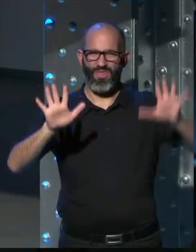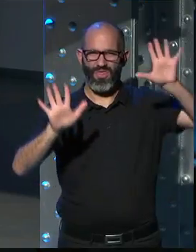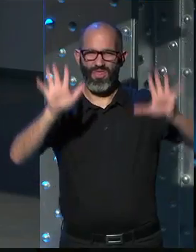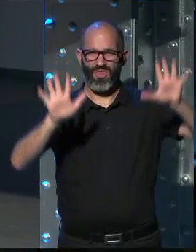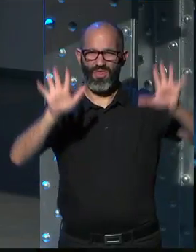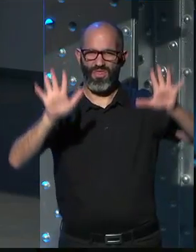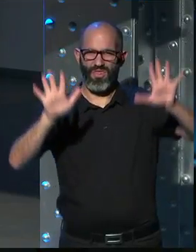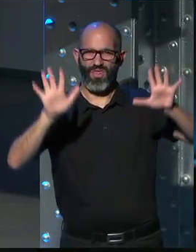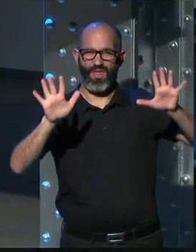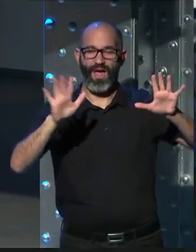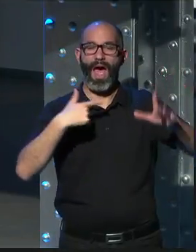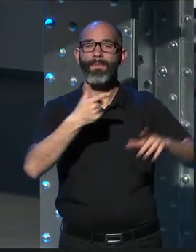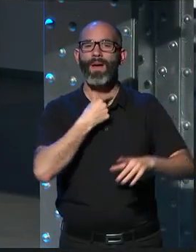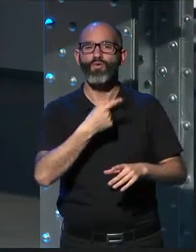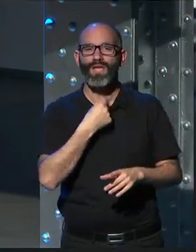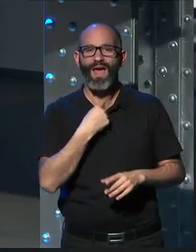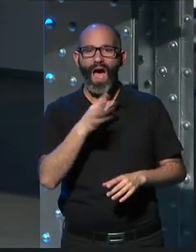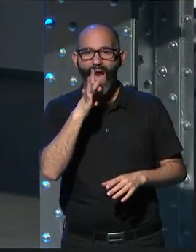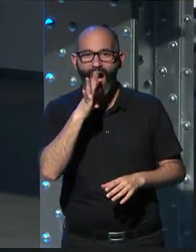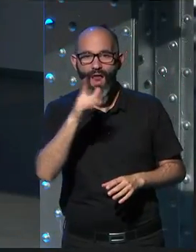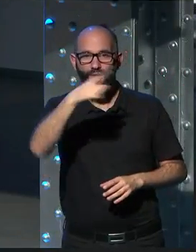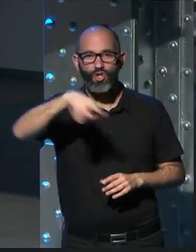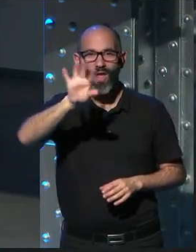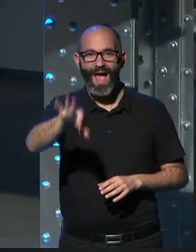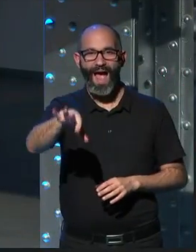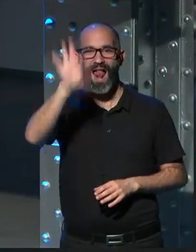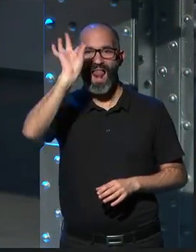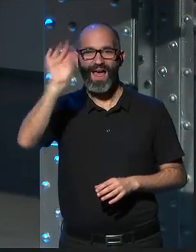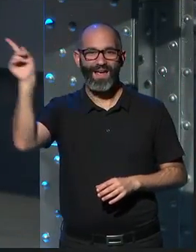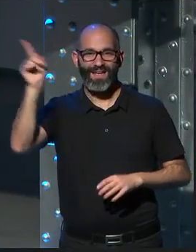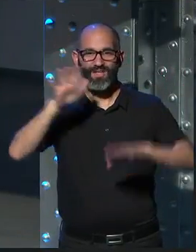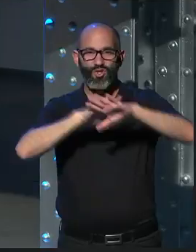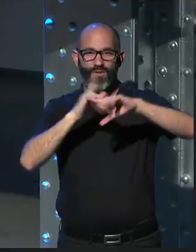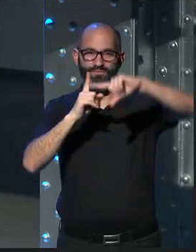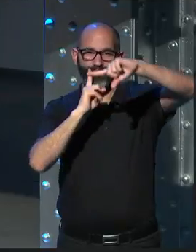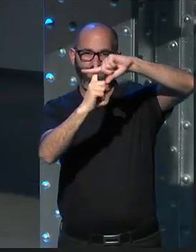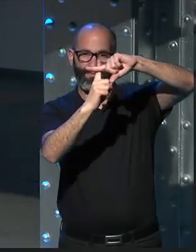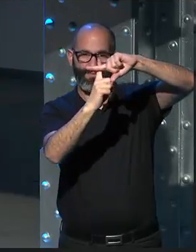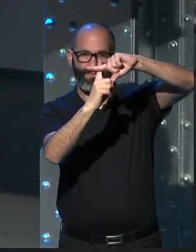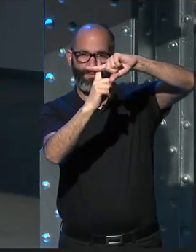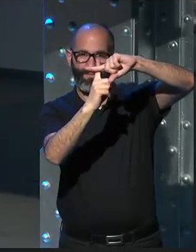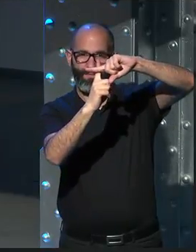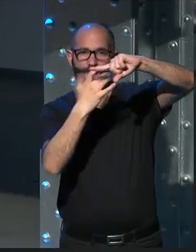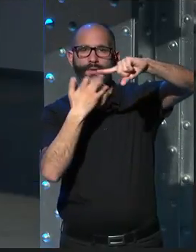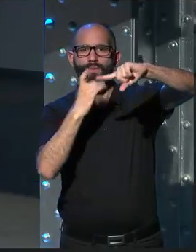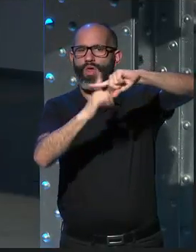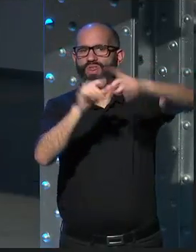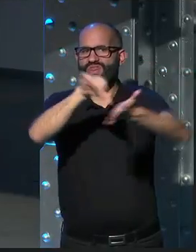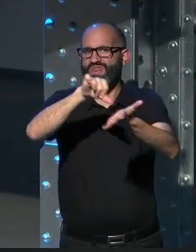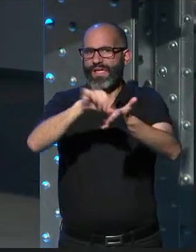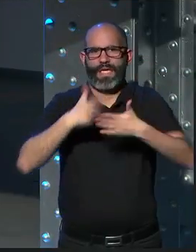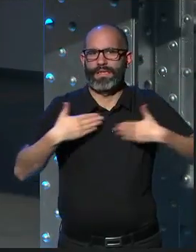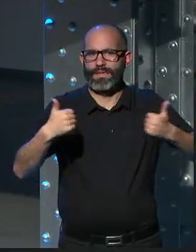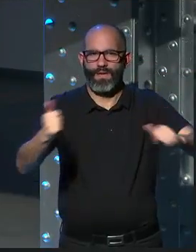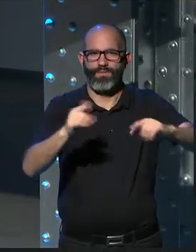Lo que me gustaría que hagamos ahora es elegir una de estas intersecciones, vamos a decir una intersección central, cualquiera de ellas,